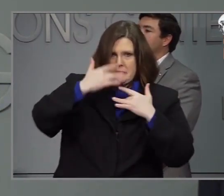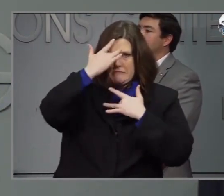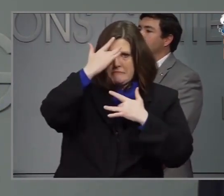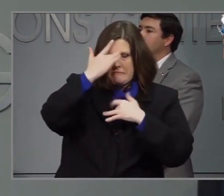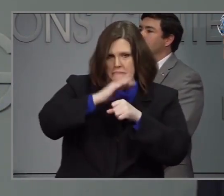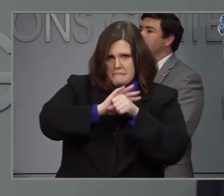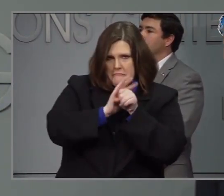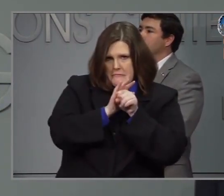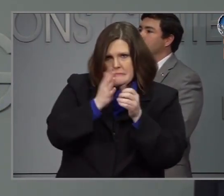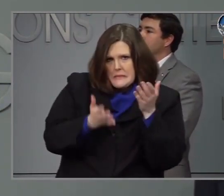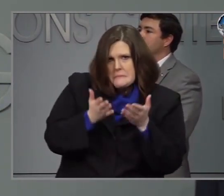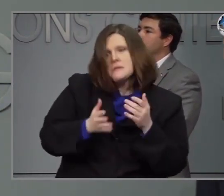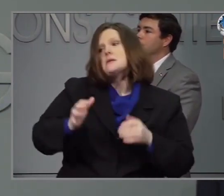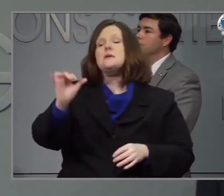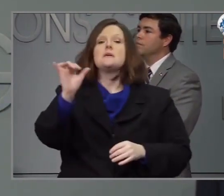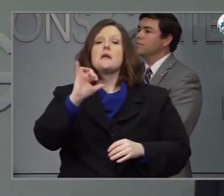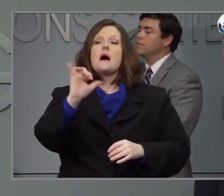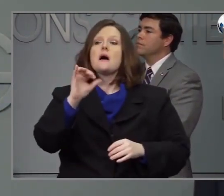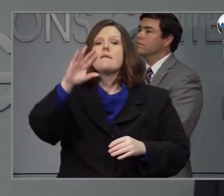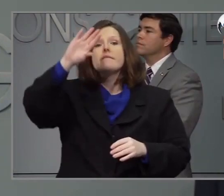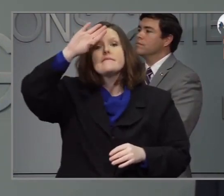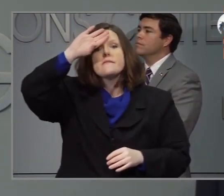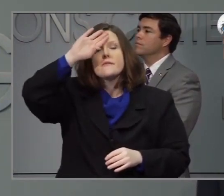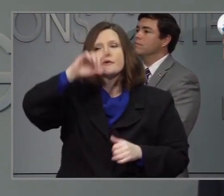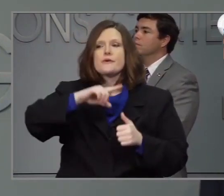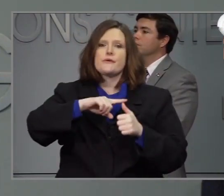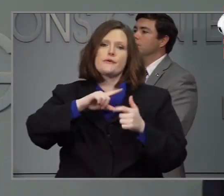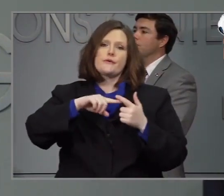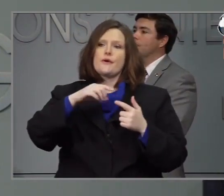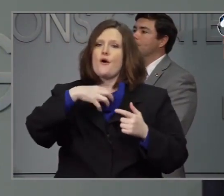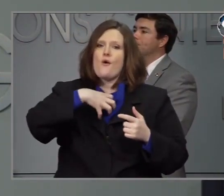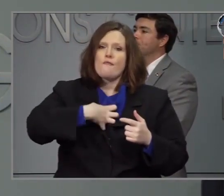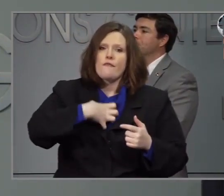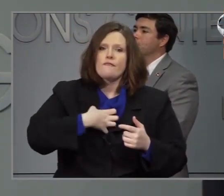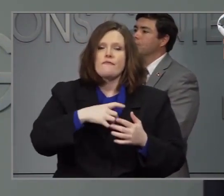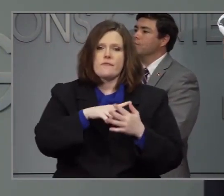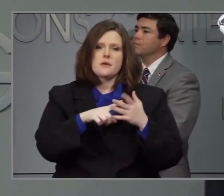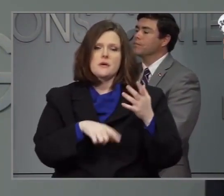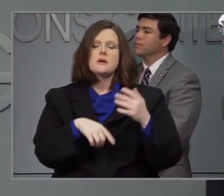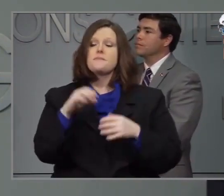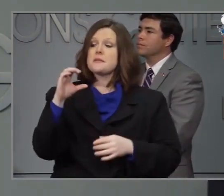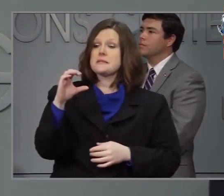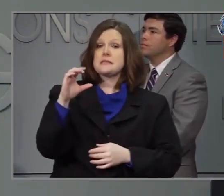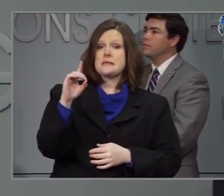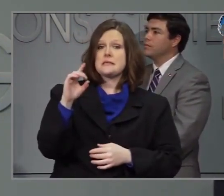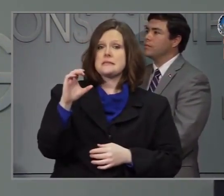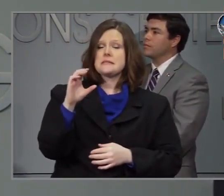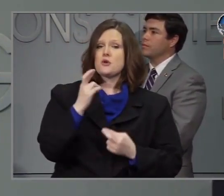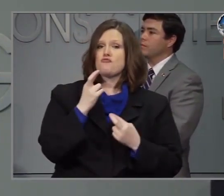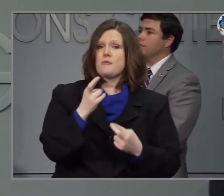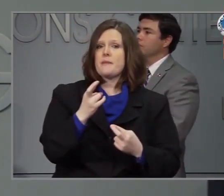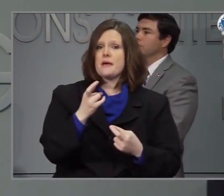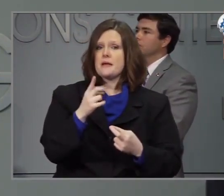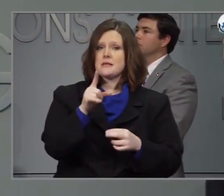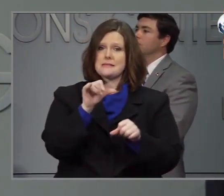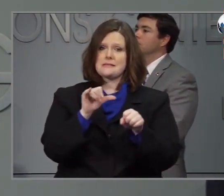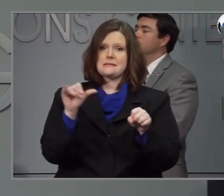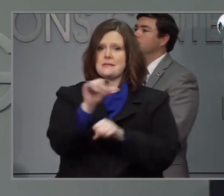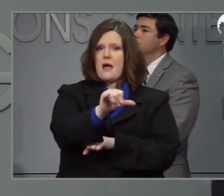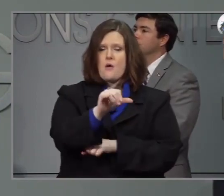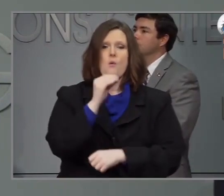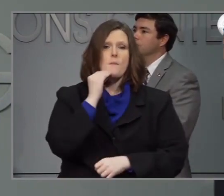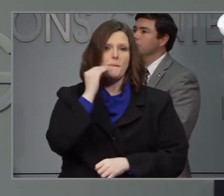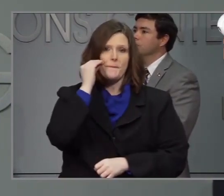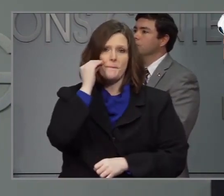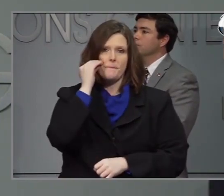tienen síntomas leves como fiebre o tos la cdc ahora recomienda que usted permanezca en